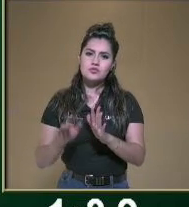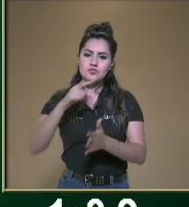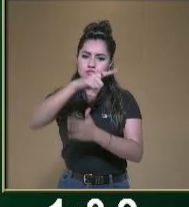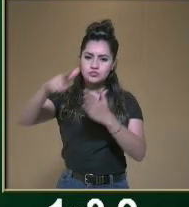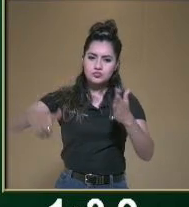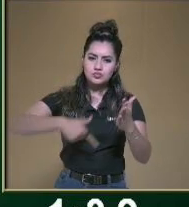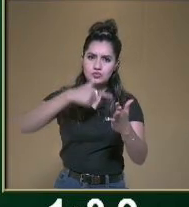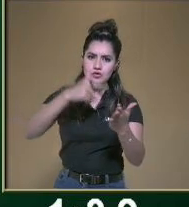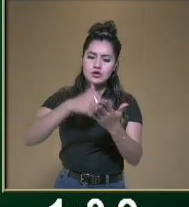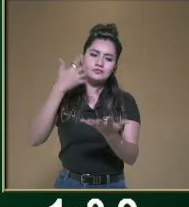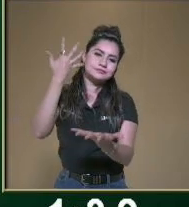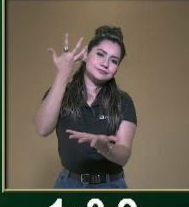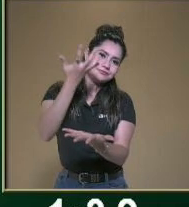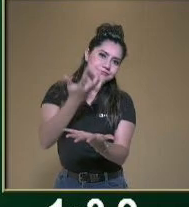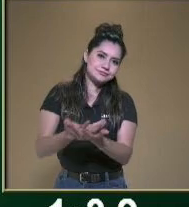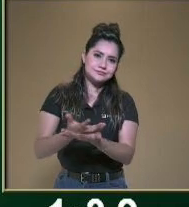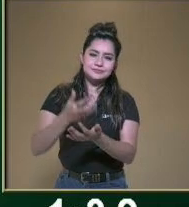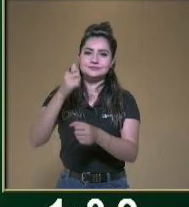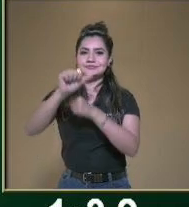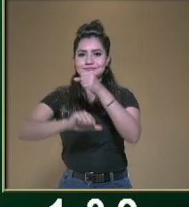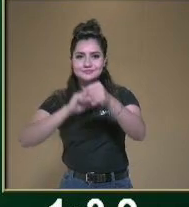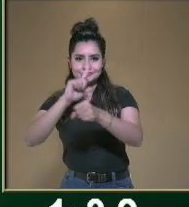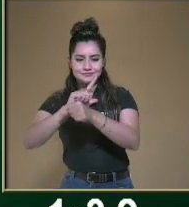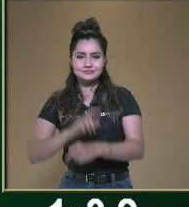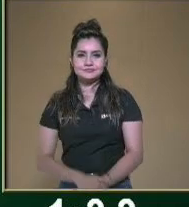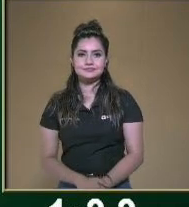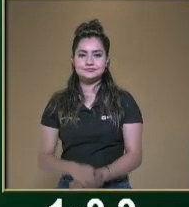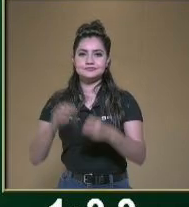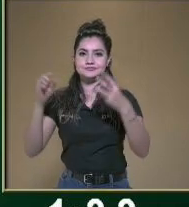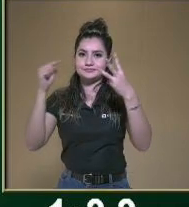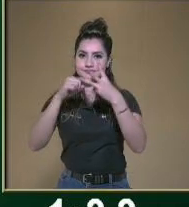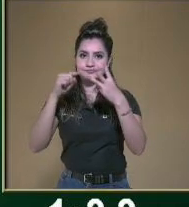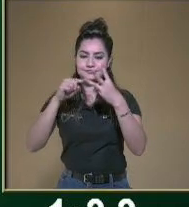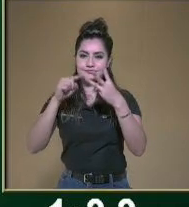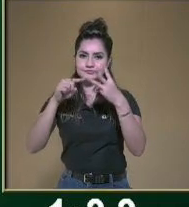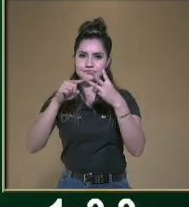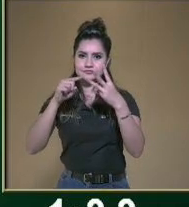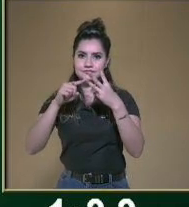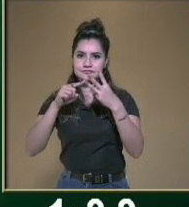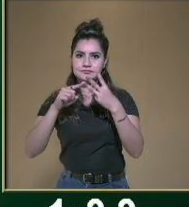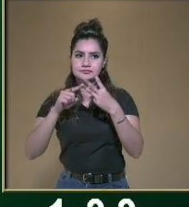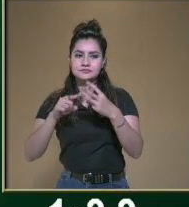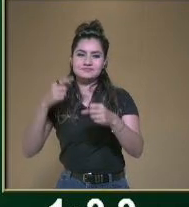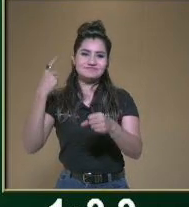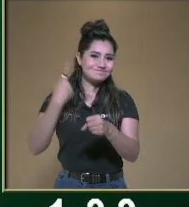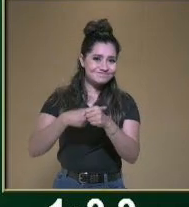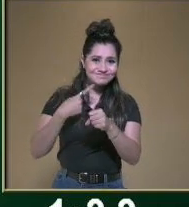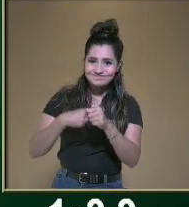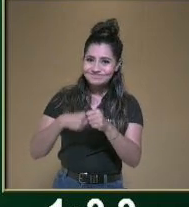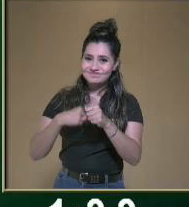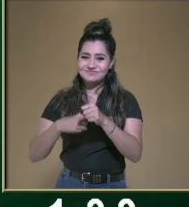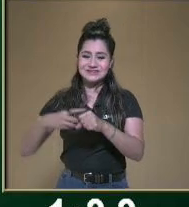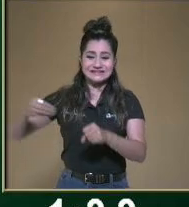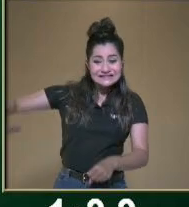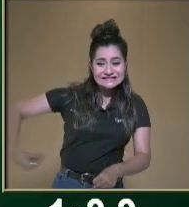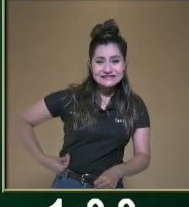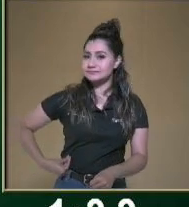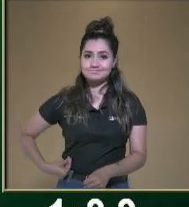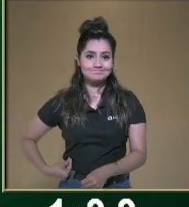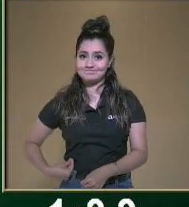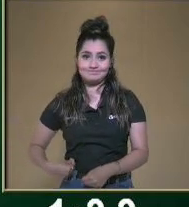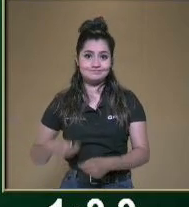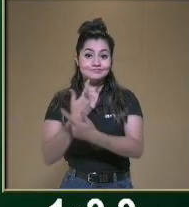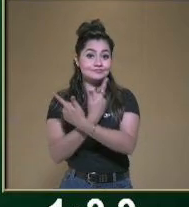descanso. También el tercero es estar libres de dolor, lesiones y enfermedades, mediante